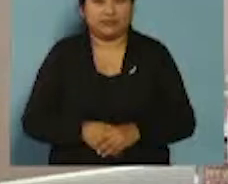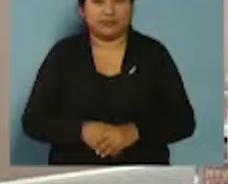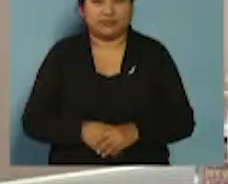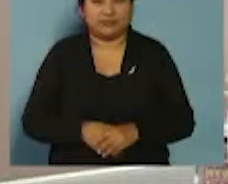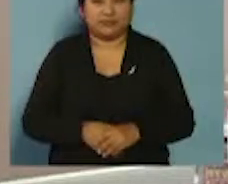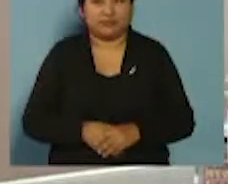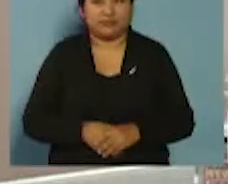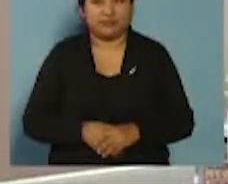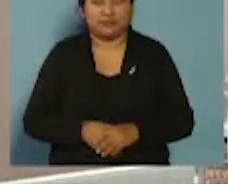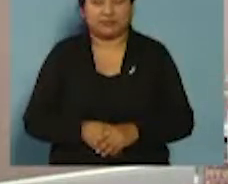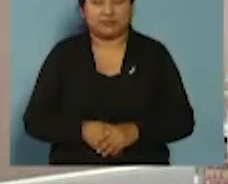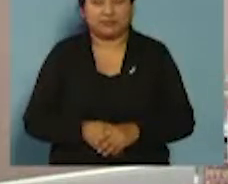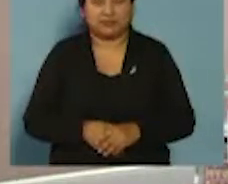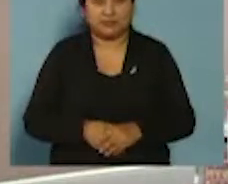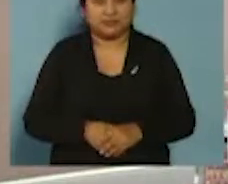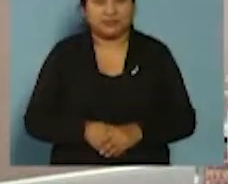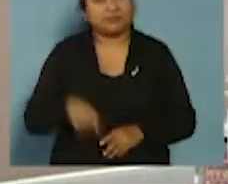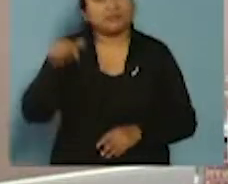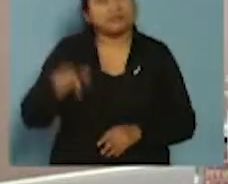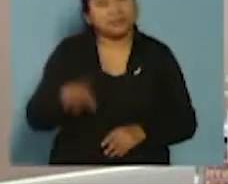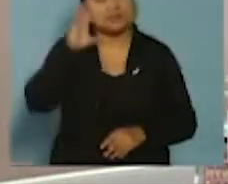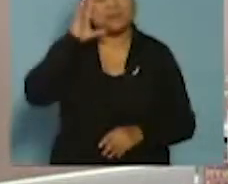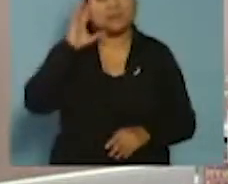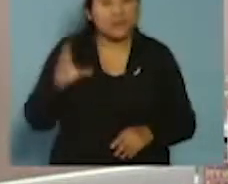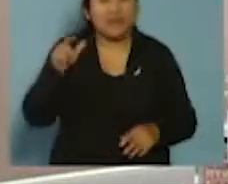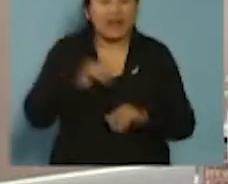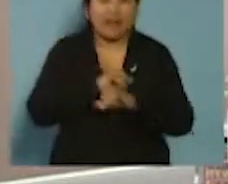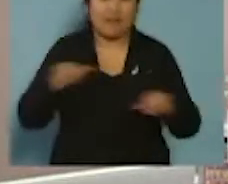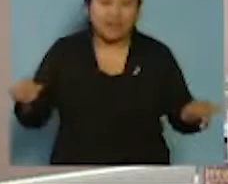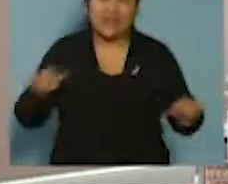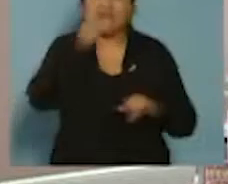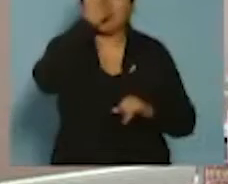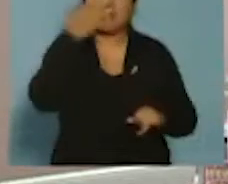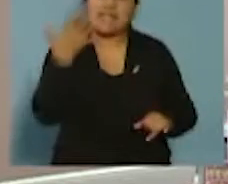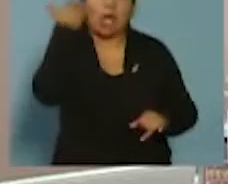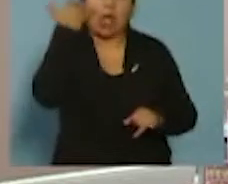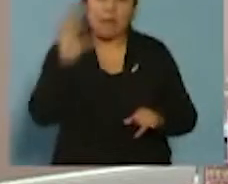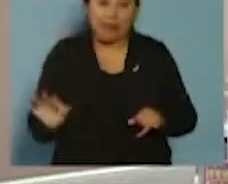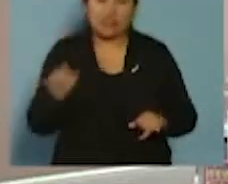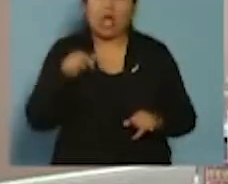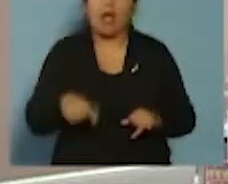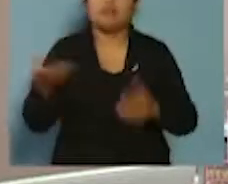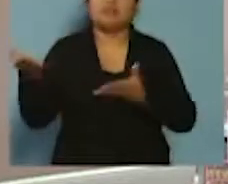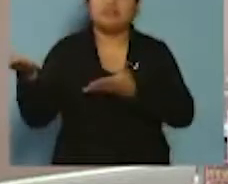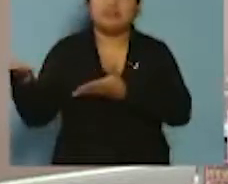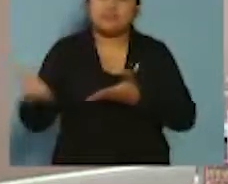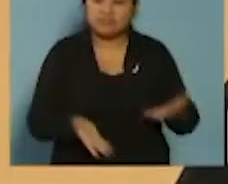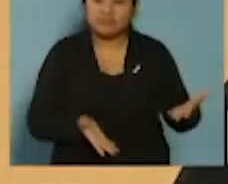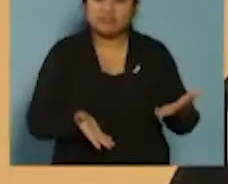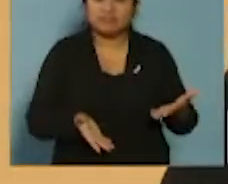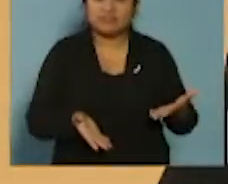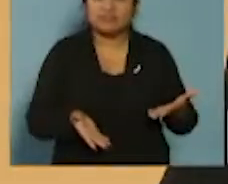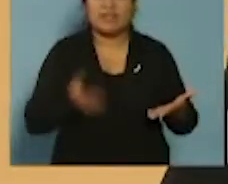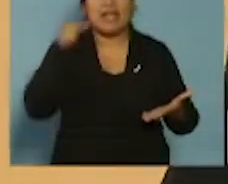en las anticipamos a la recordación del 25 de mayo está en nuestros estudios el señor ricardo elorza